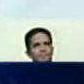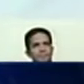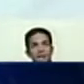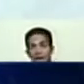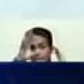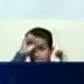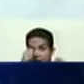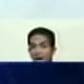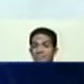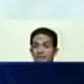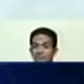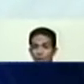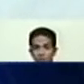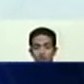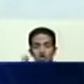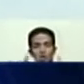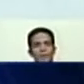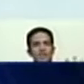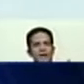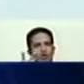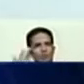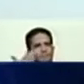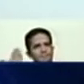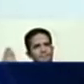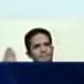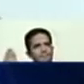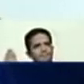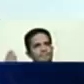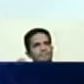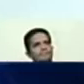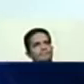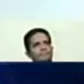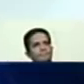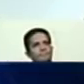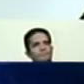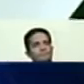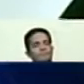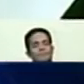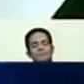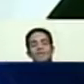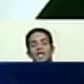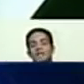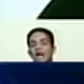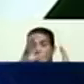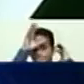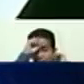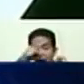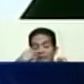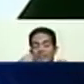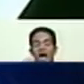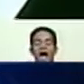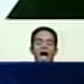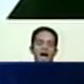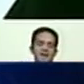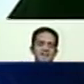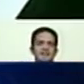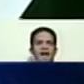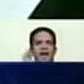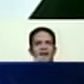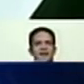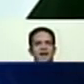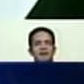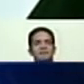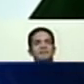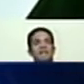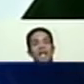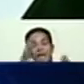Estados Unidos de América en Caracas, en la República Bolivariana de Venezuela. La Embajada de los Estados Unidos de América saluda